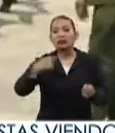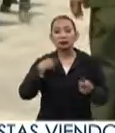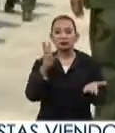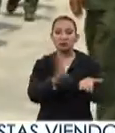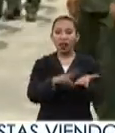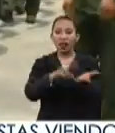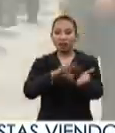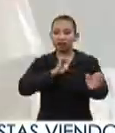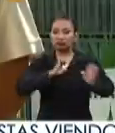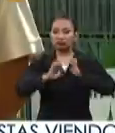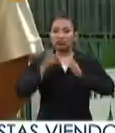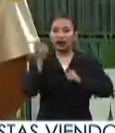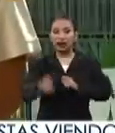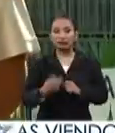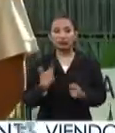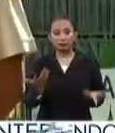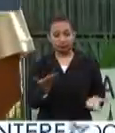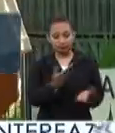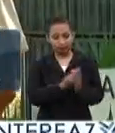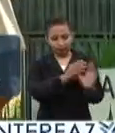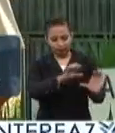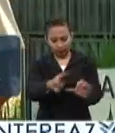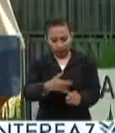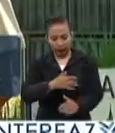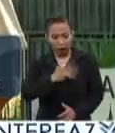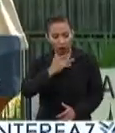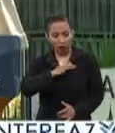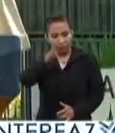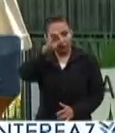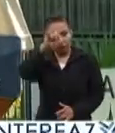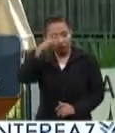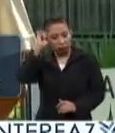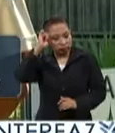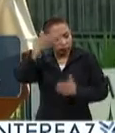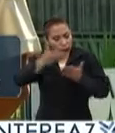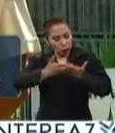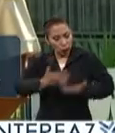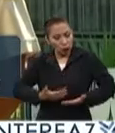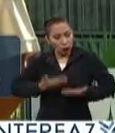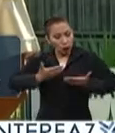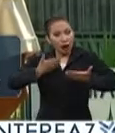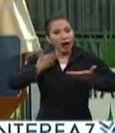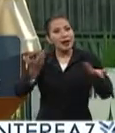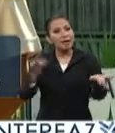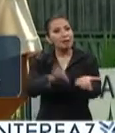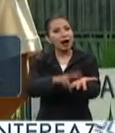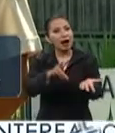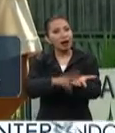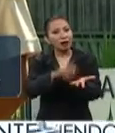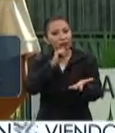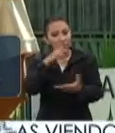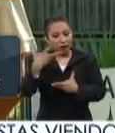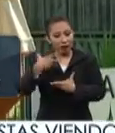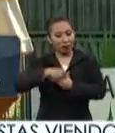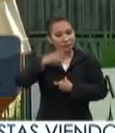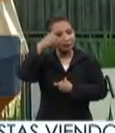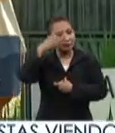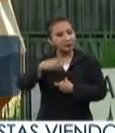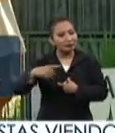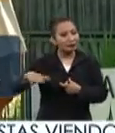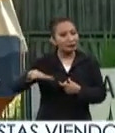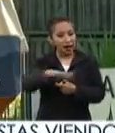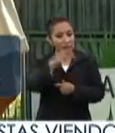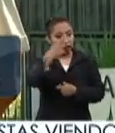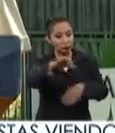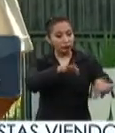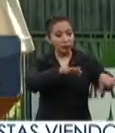virtudes militares. Formar en ellos el espíritu de servicio y formación en valores para que